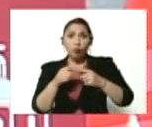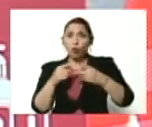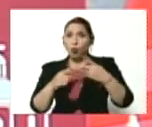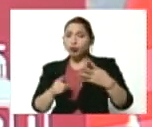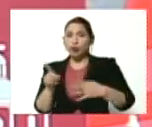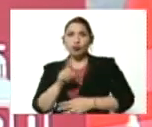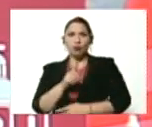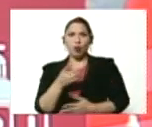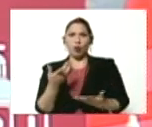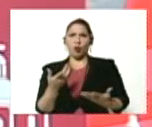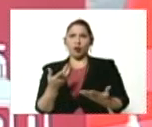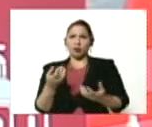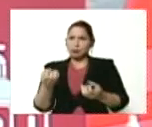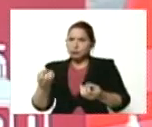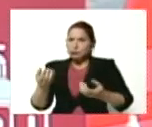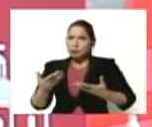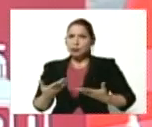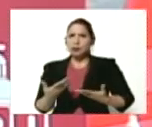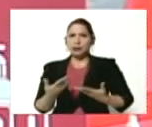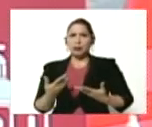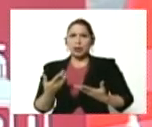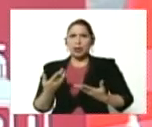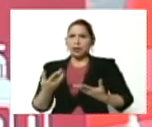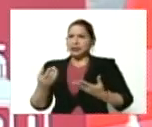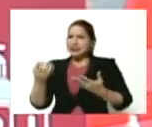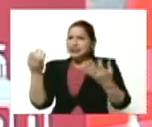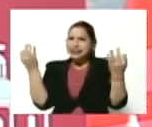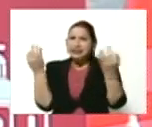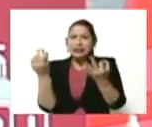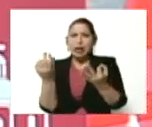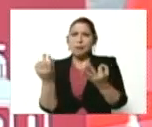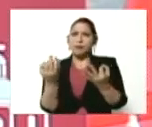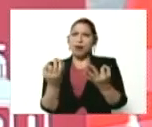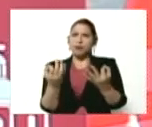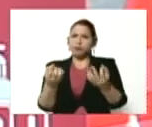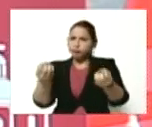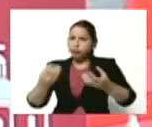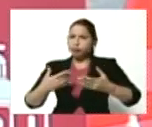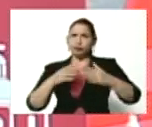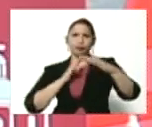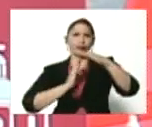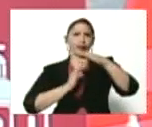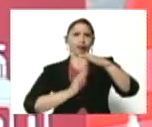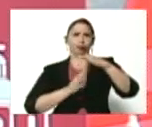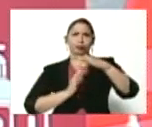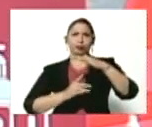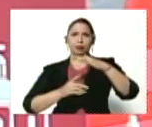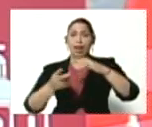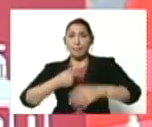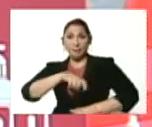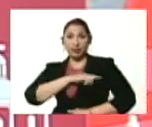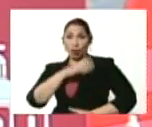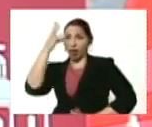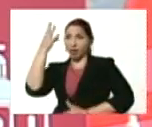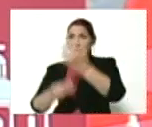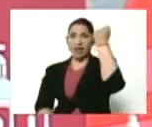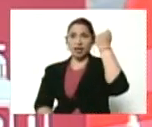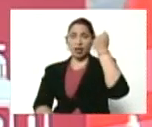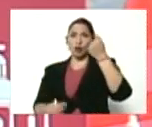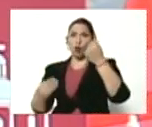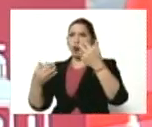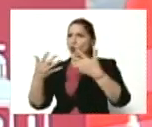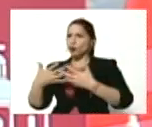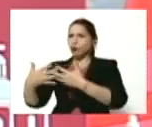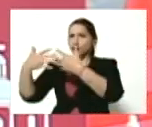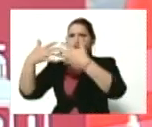sea recibir por cientos de miles a las españolas y españoles que salieron huyendo de la guerra, huyendo del